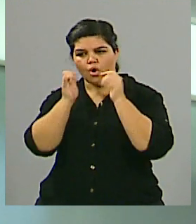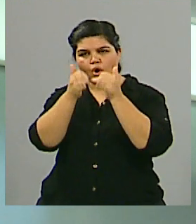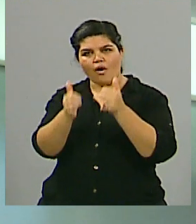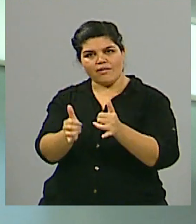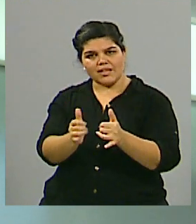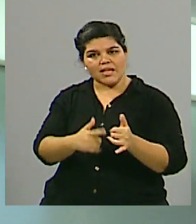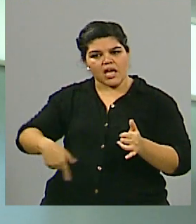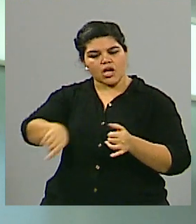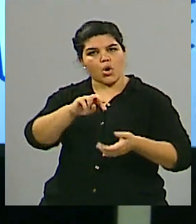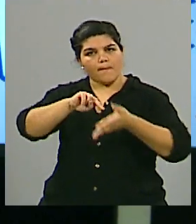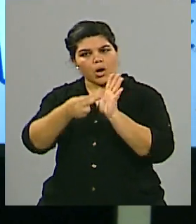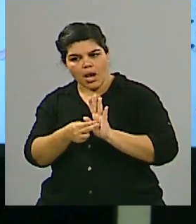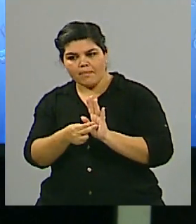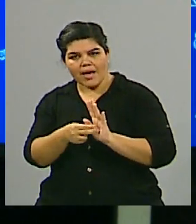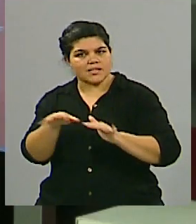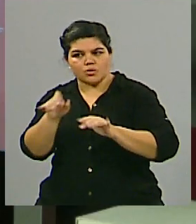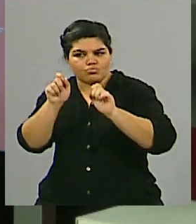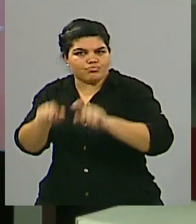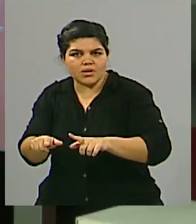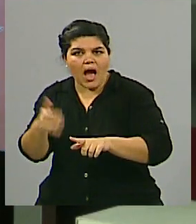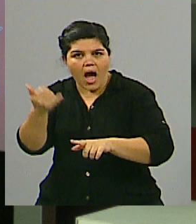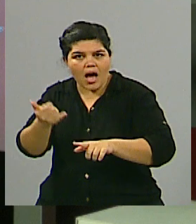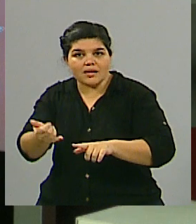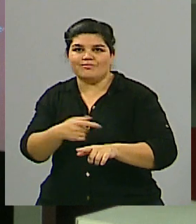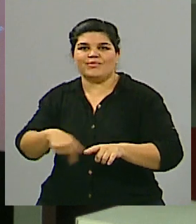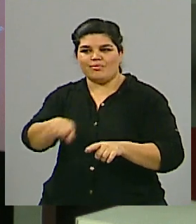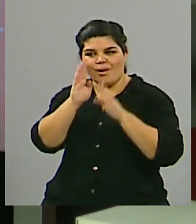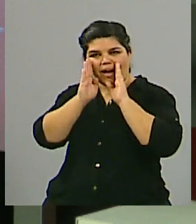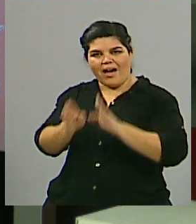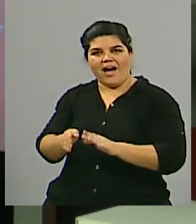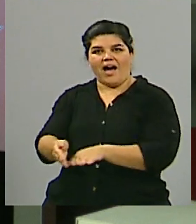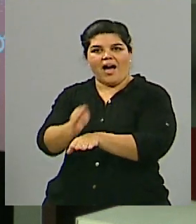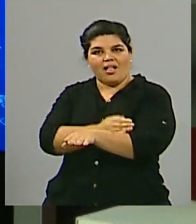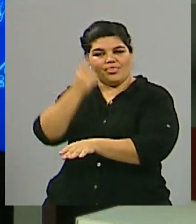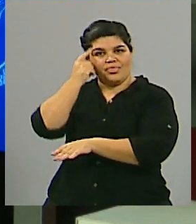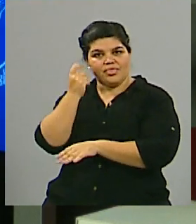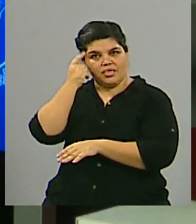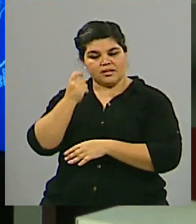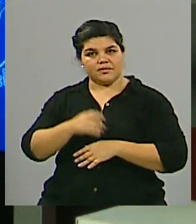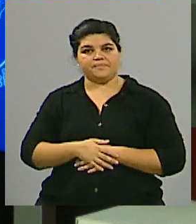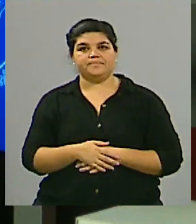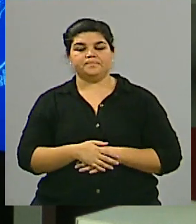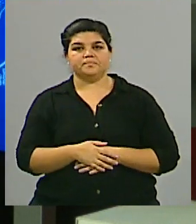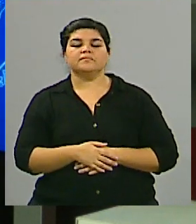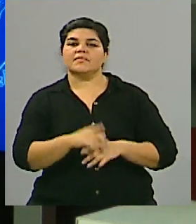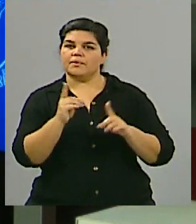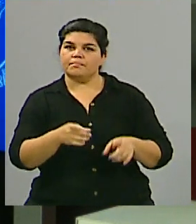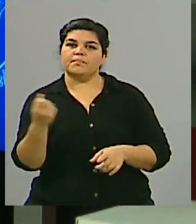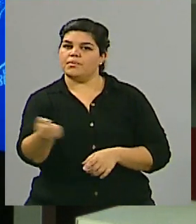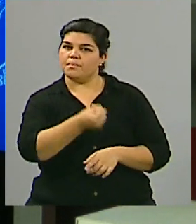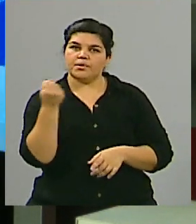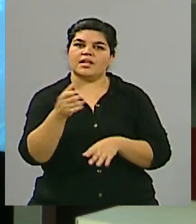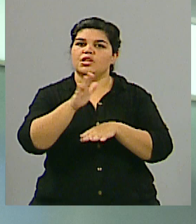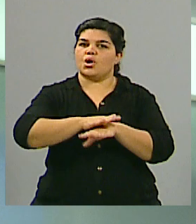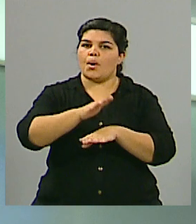estas problemáticas aparecen. Bueno, Mariana, y me imagino también que es fundamental, y lo decíamos, el compromiso, ¿no?, de todas las